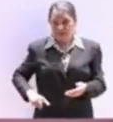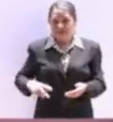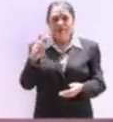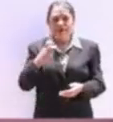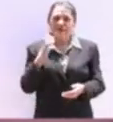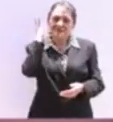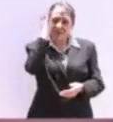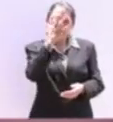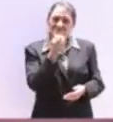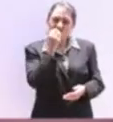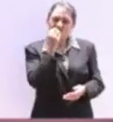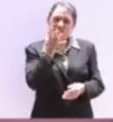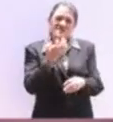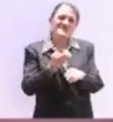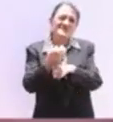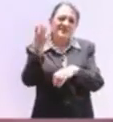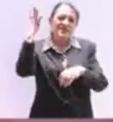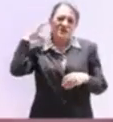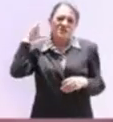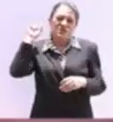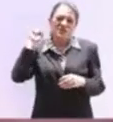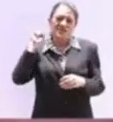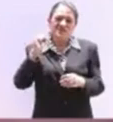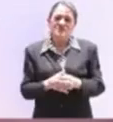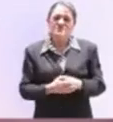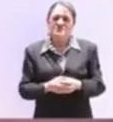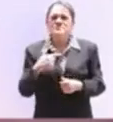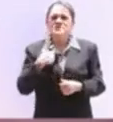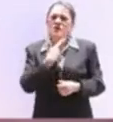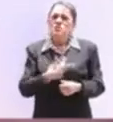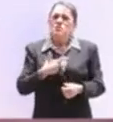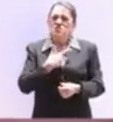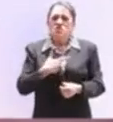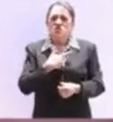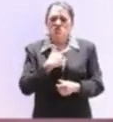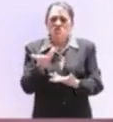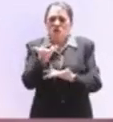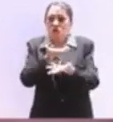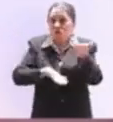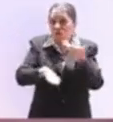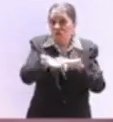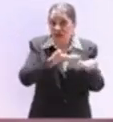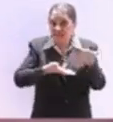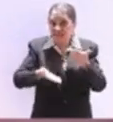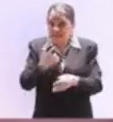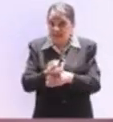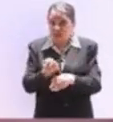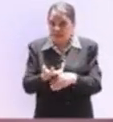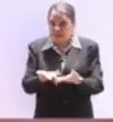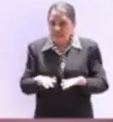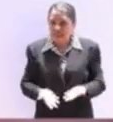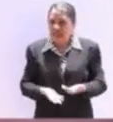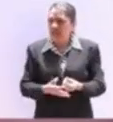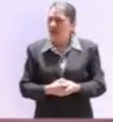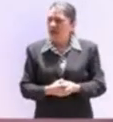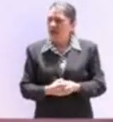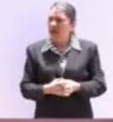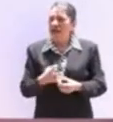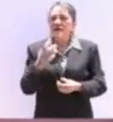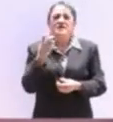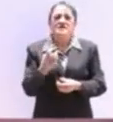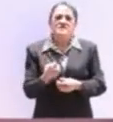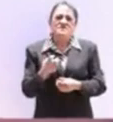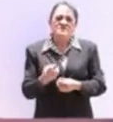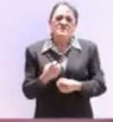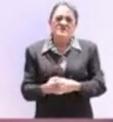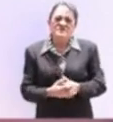hermoso Estado de Morelos. Para mí es un gusto compartir en este momento este encuentro en